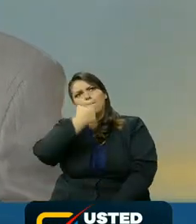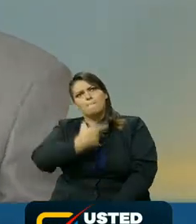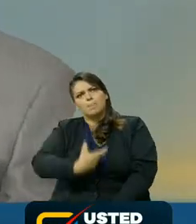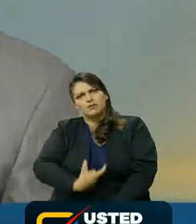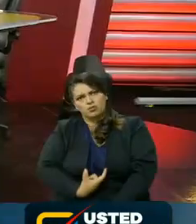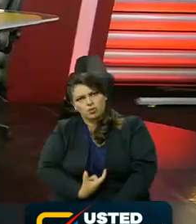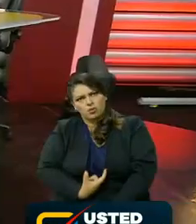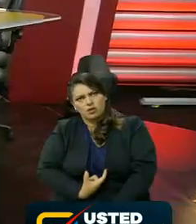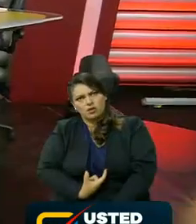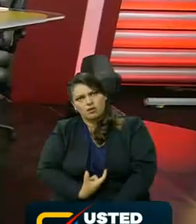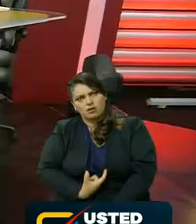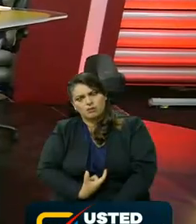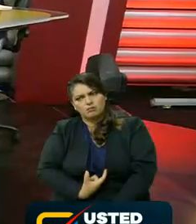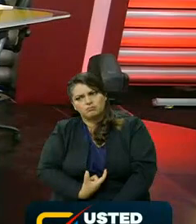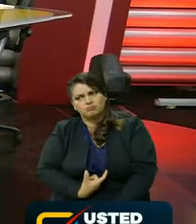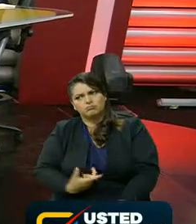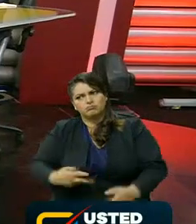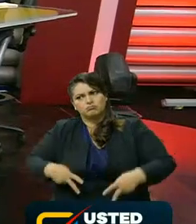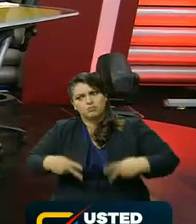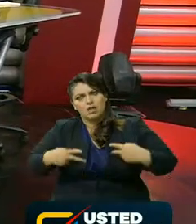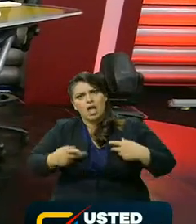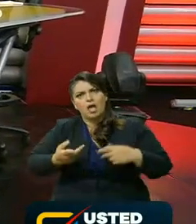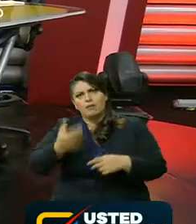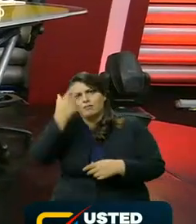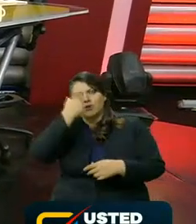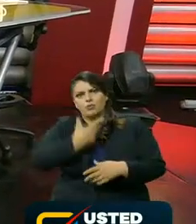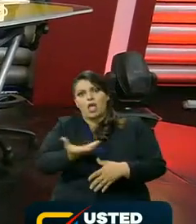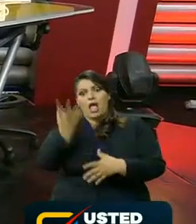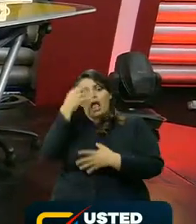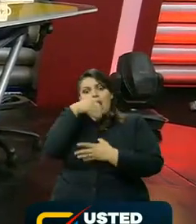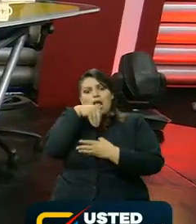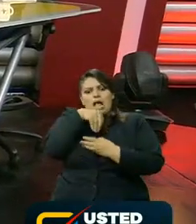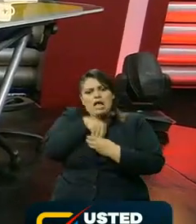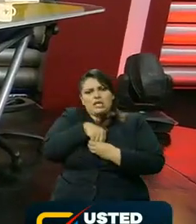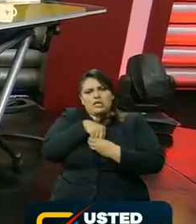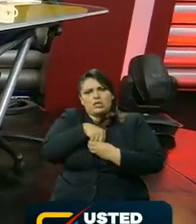de la vida, hay un gen con